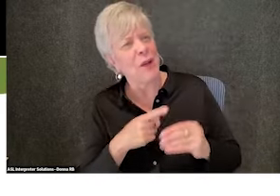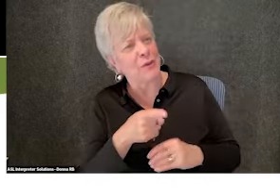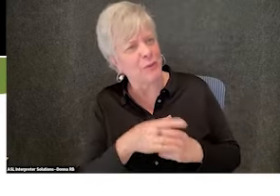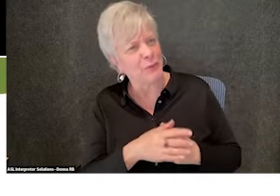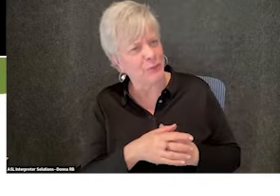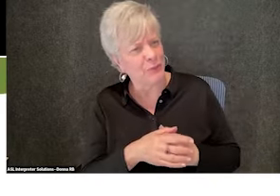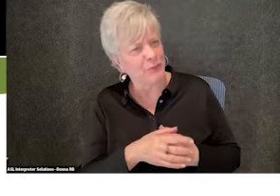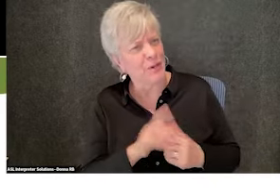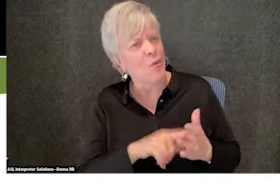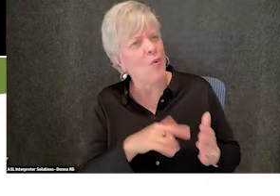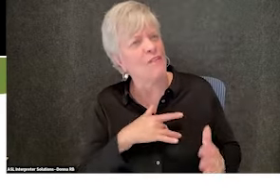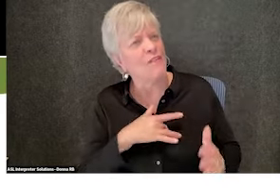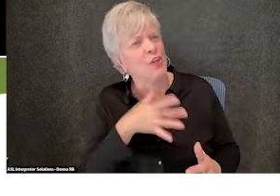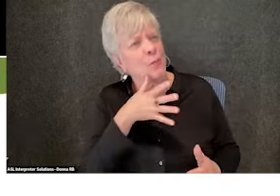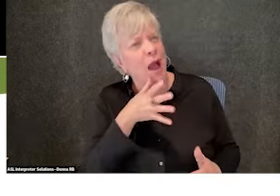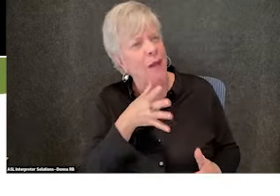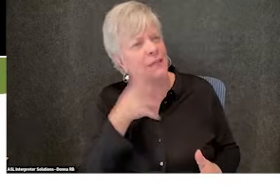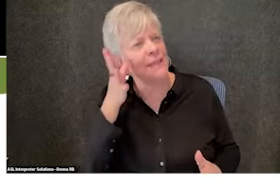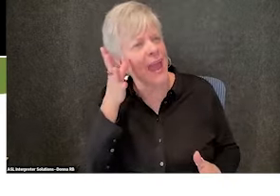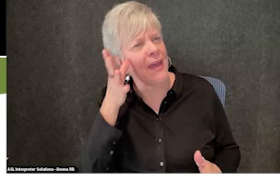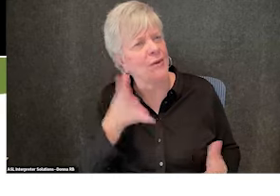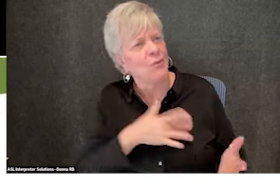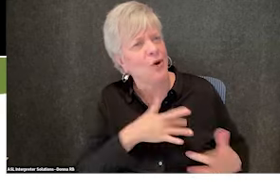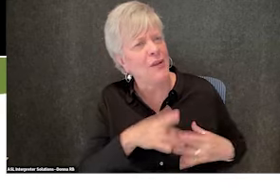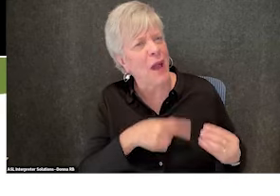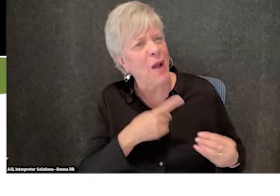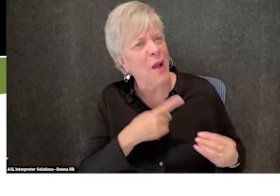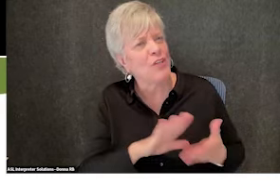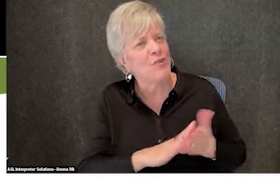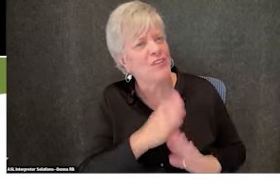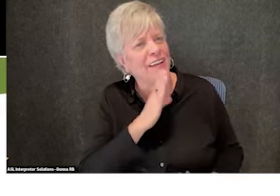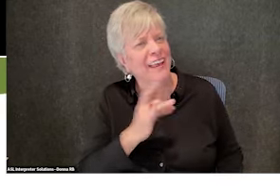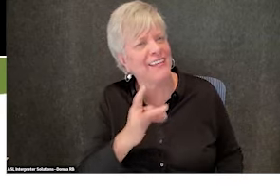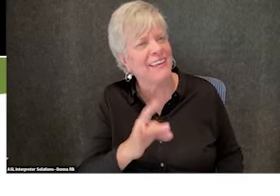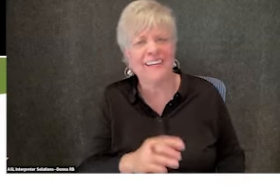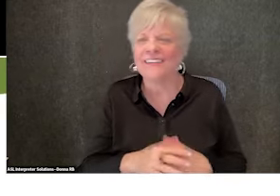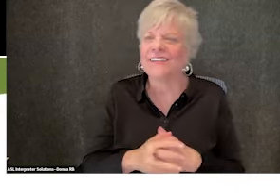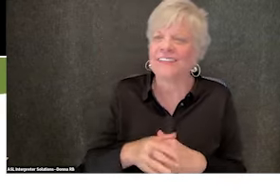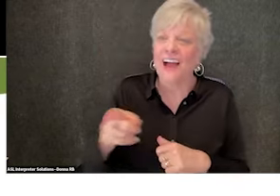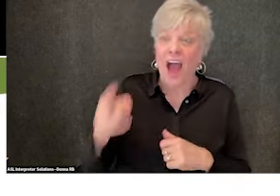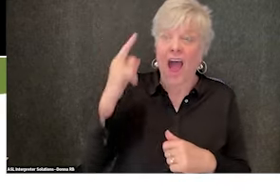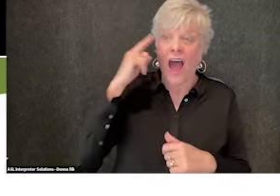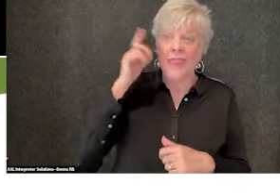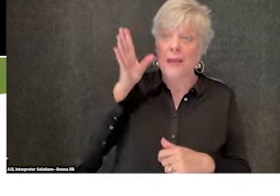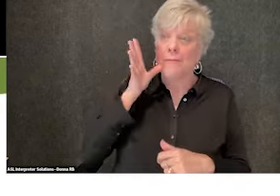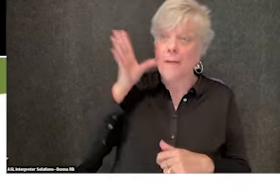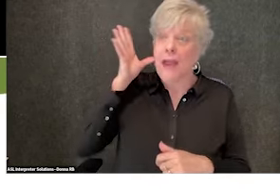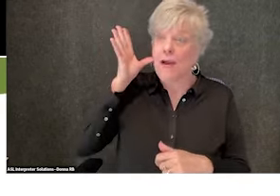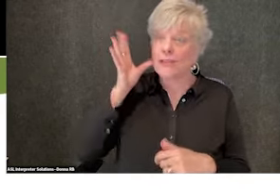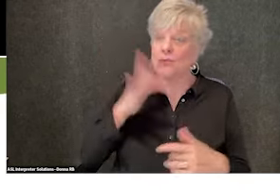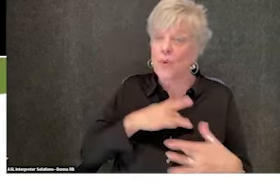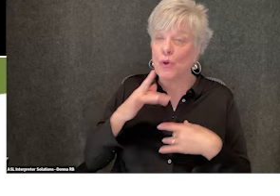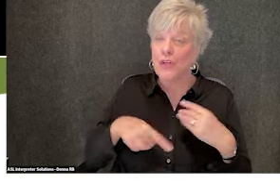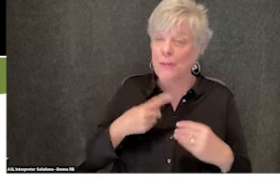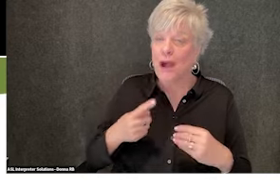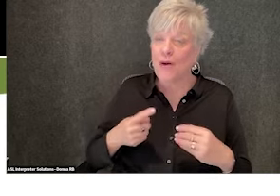O sea, que yo todavía tendría su apoyo cuando ellos escucharon